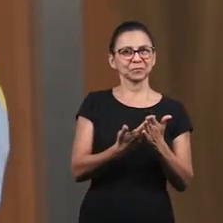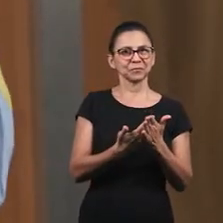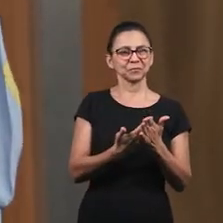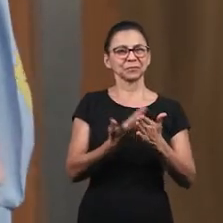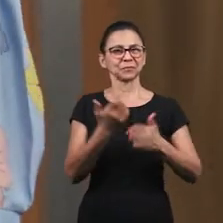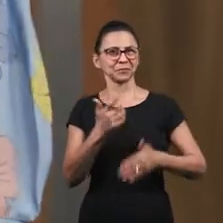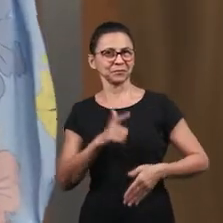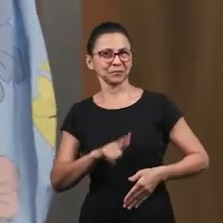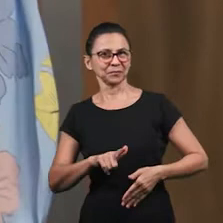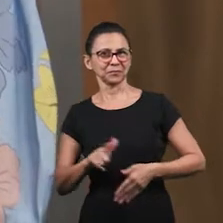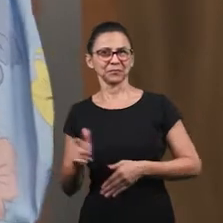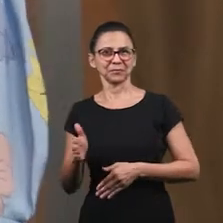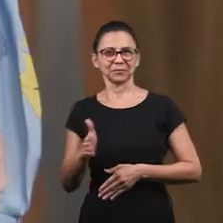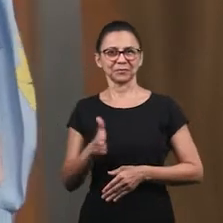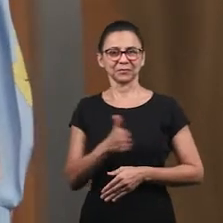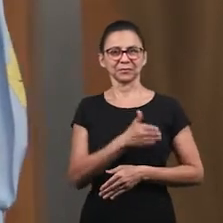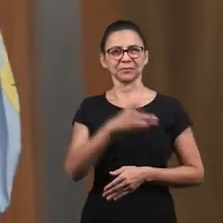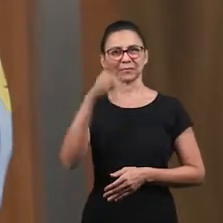clase más.